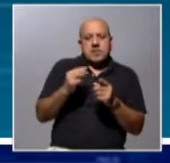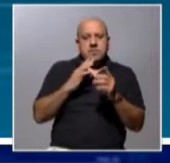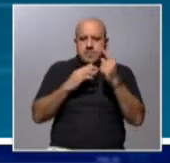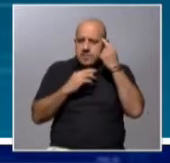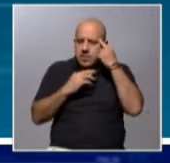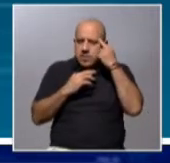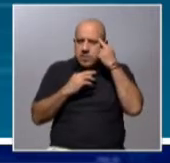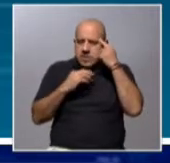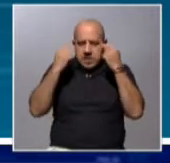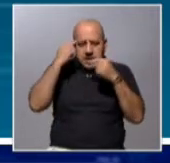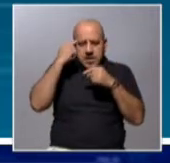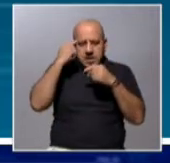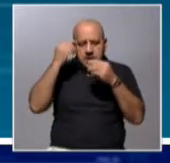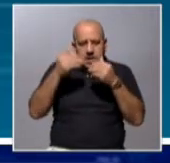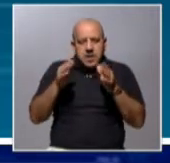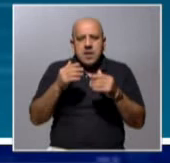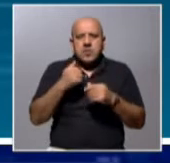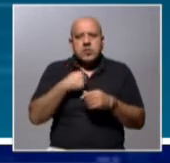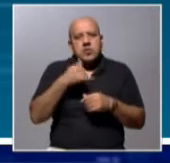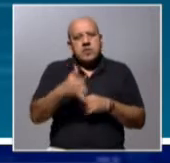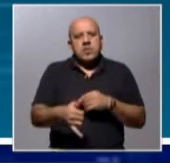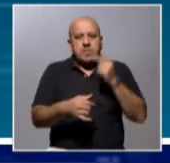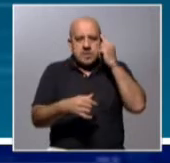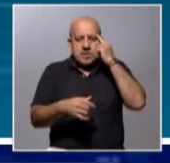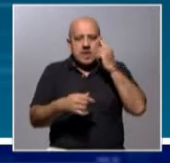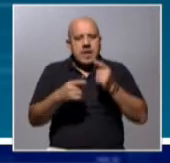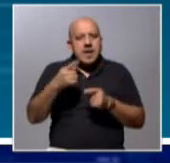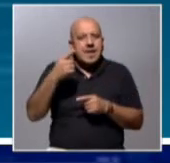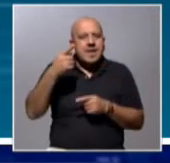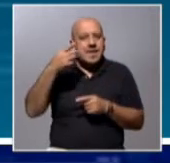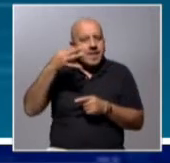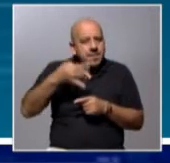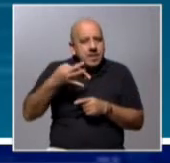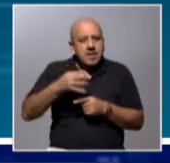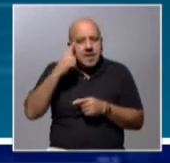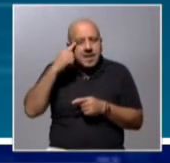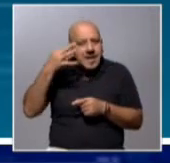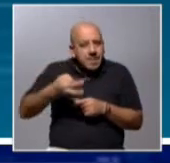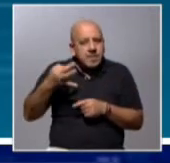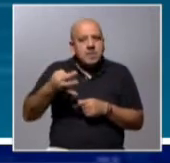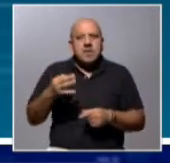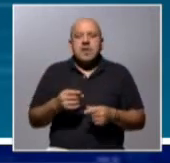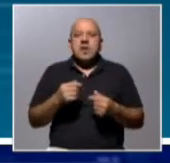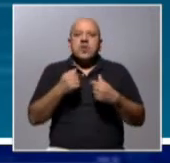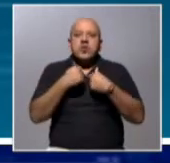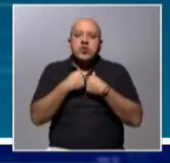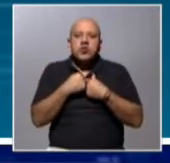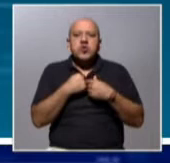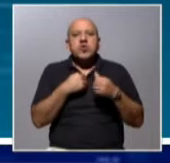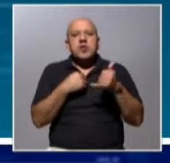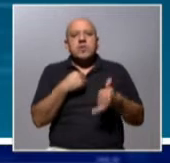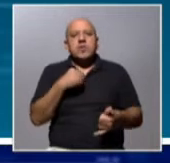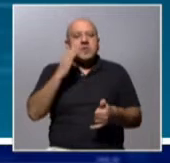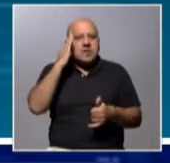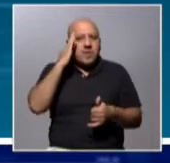razonar por nosotros mismos, de pensar por nosotros mismos y realmente poner en perspectiva la información que estamos recibiendo y poder